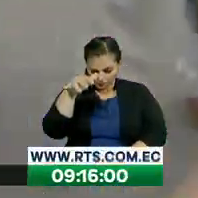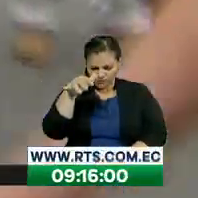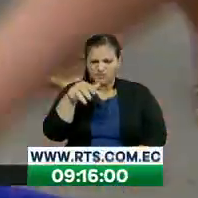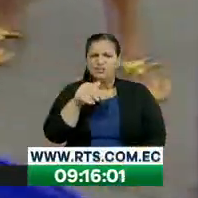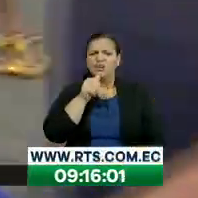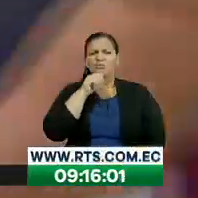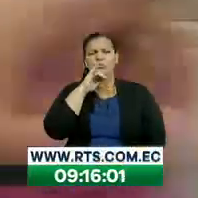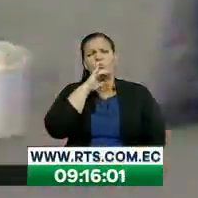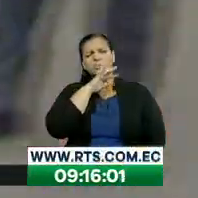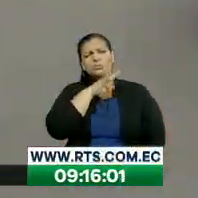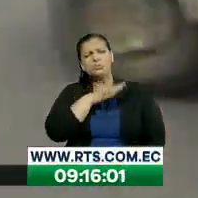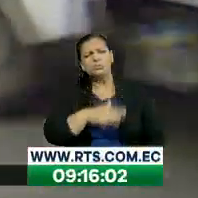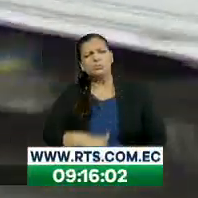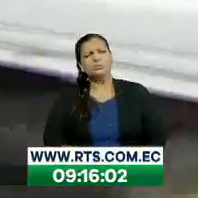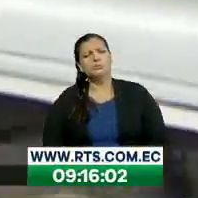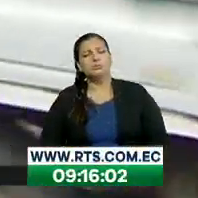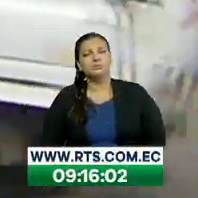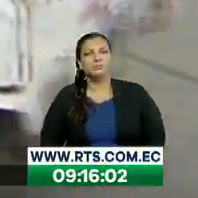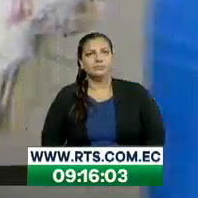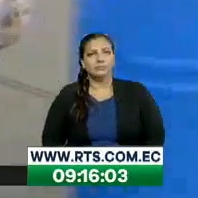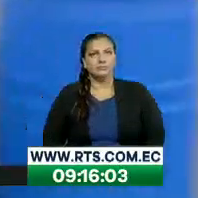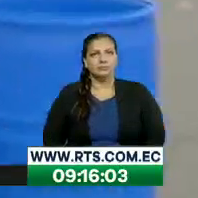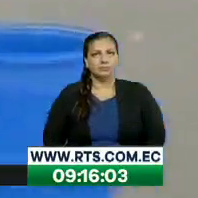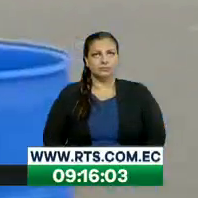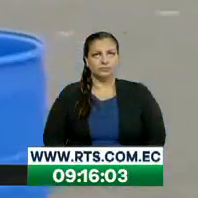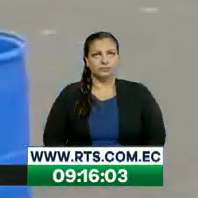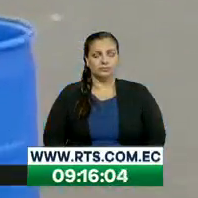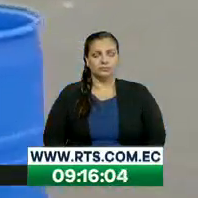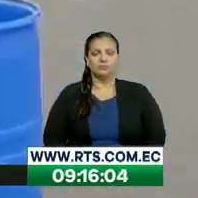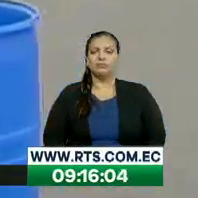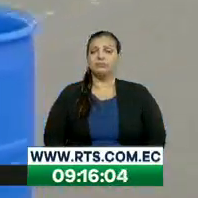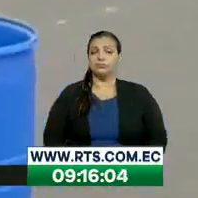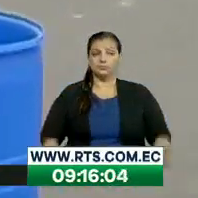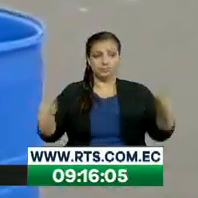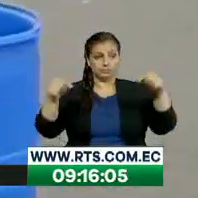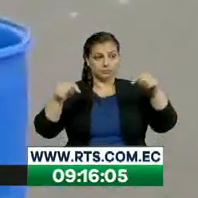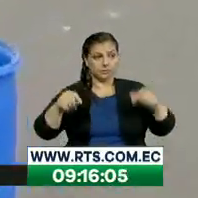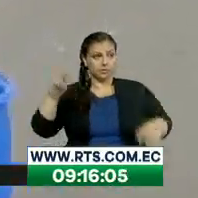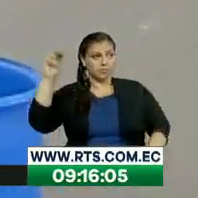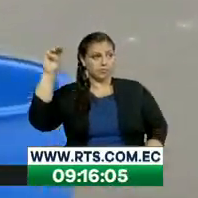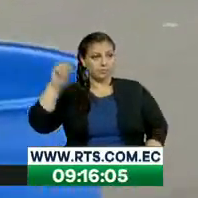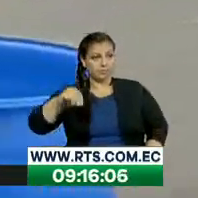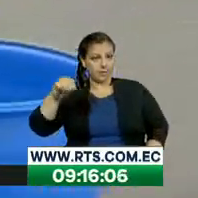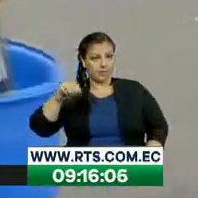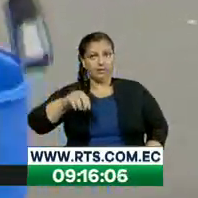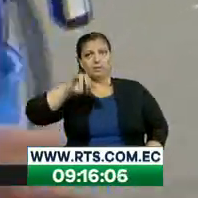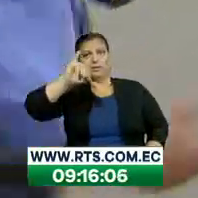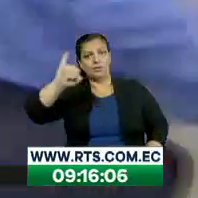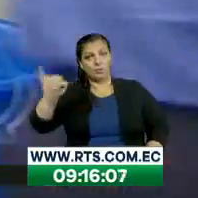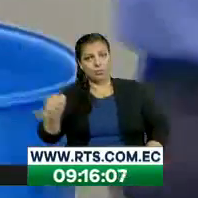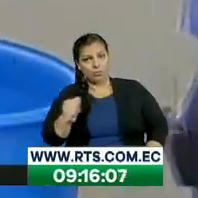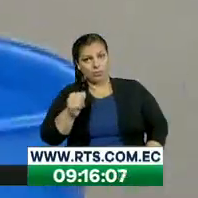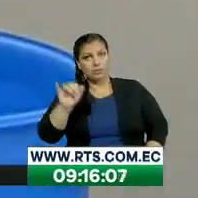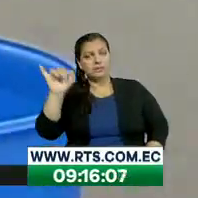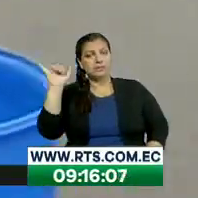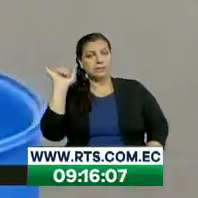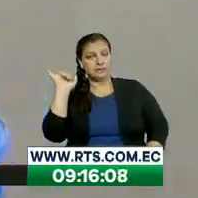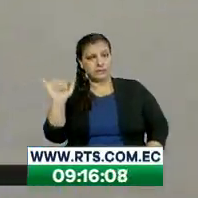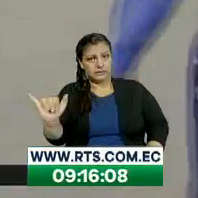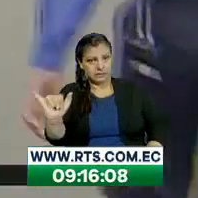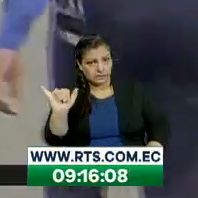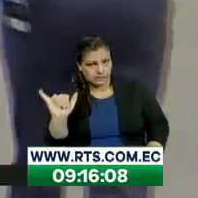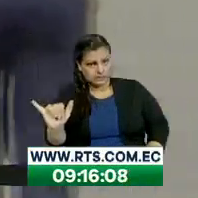para allá rápidamente, ustedes me decían que acá el líquido llega martes, jueves y sábado. Por favor, me acompañan, el líquido acá